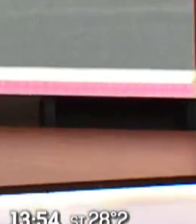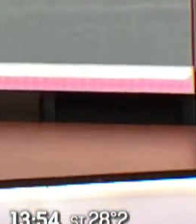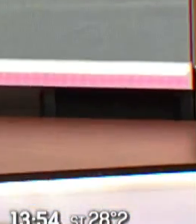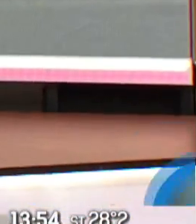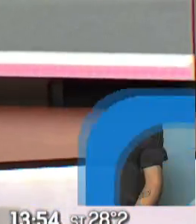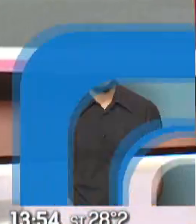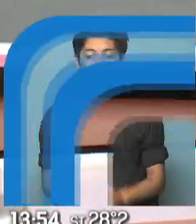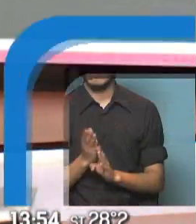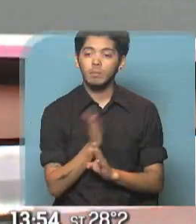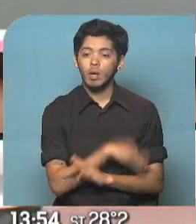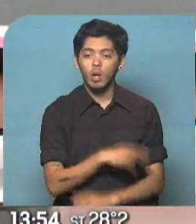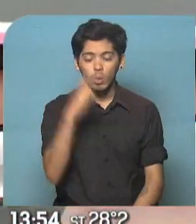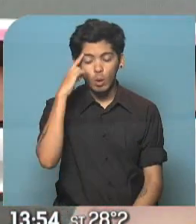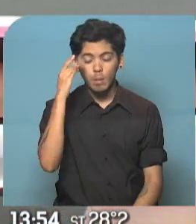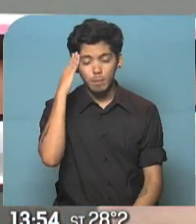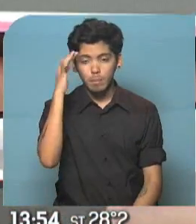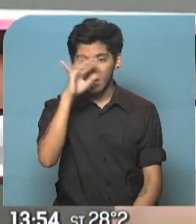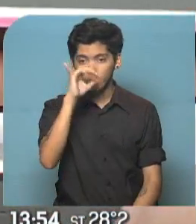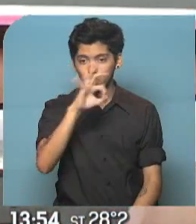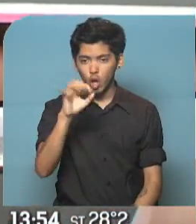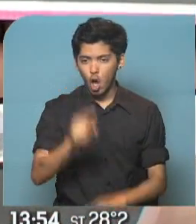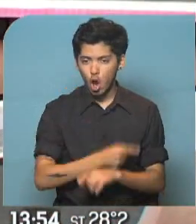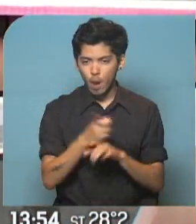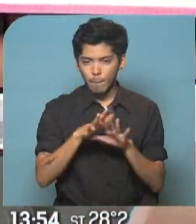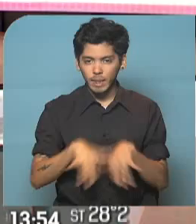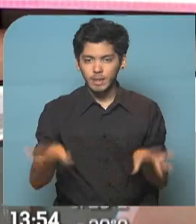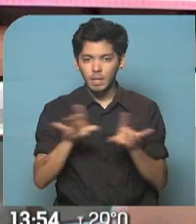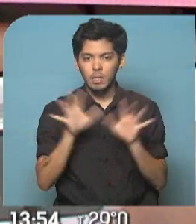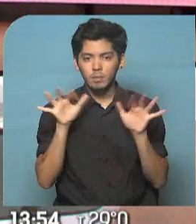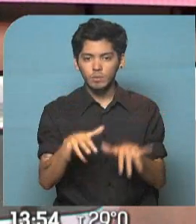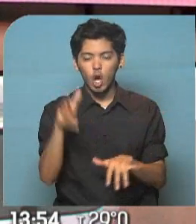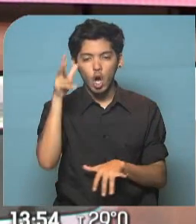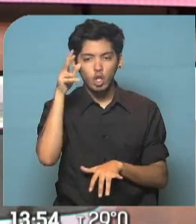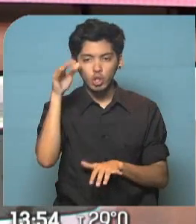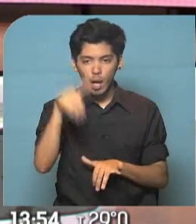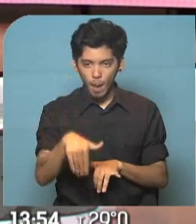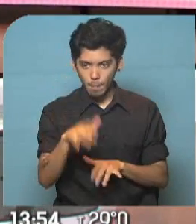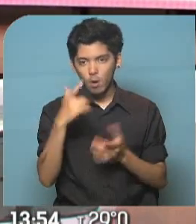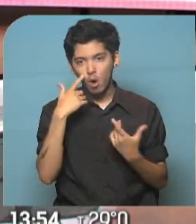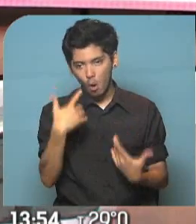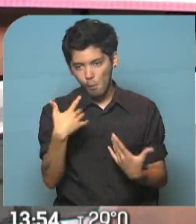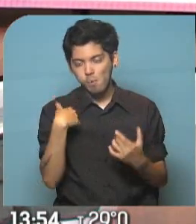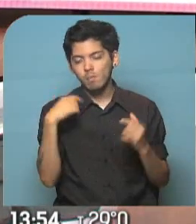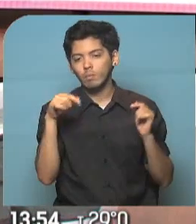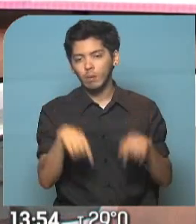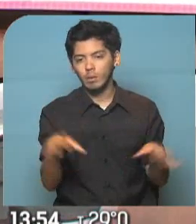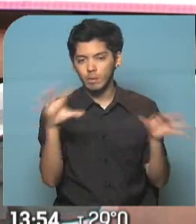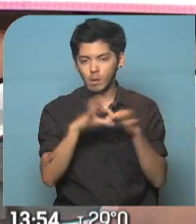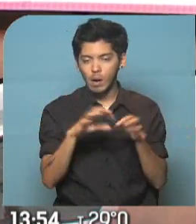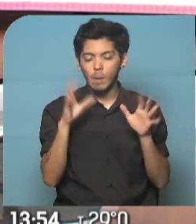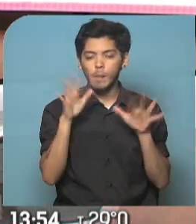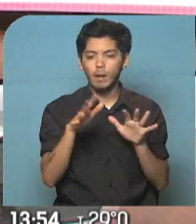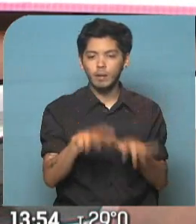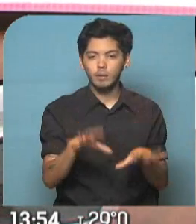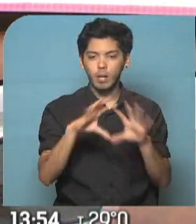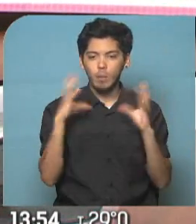pasado 9 de marzo, unas horas después de que terminaba la marcha del 8M, claro, en relación a la marcha internacional por